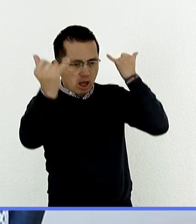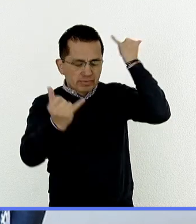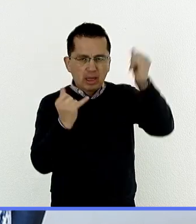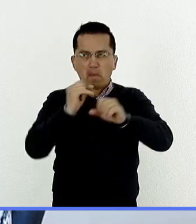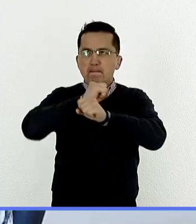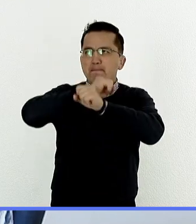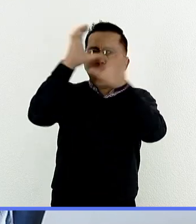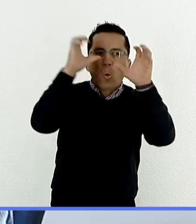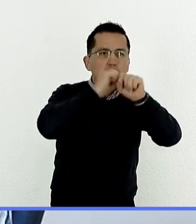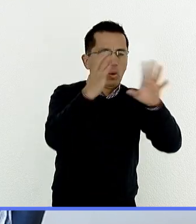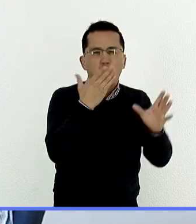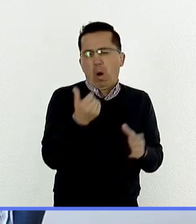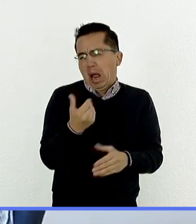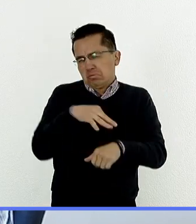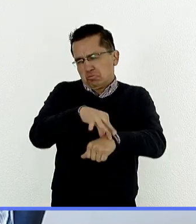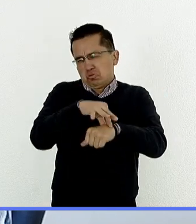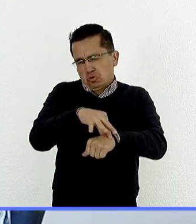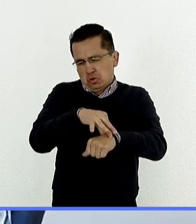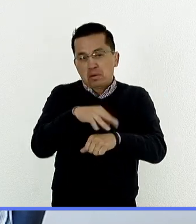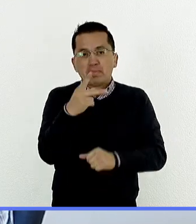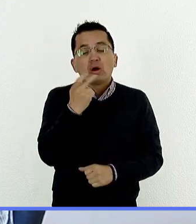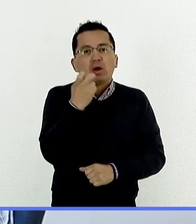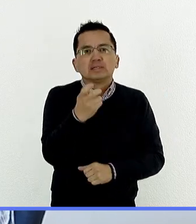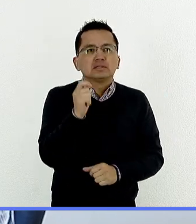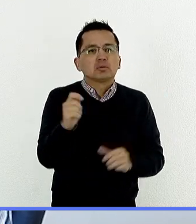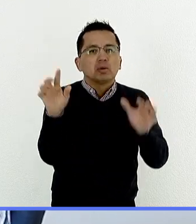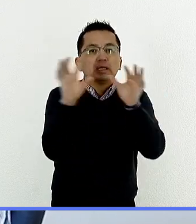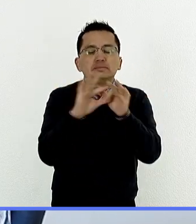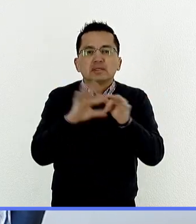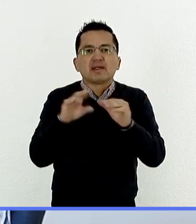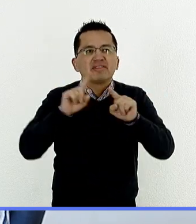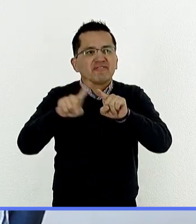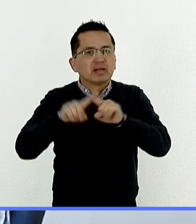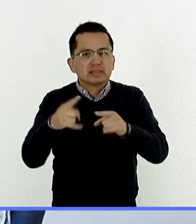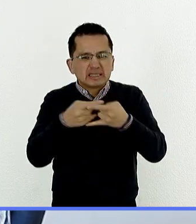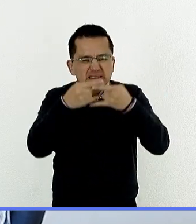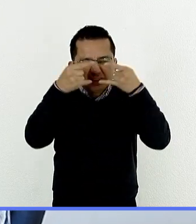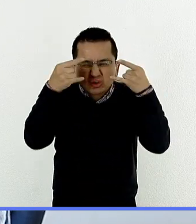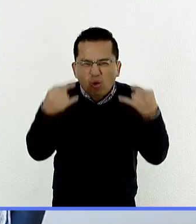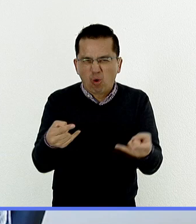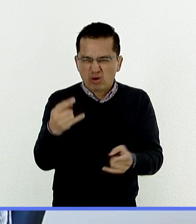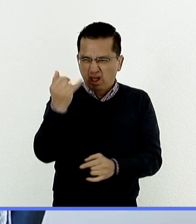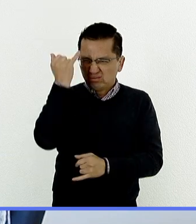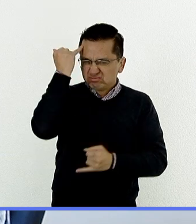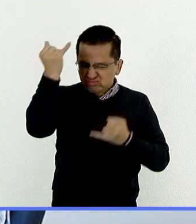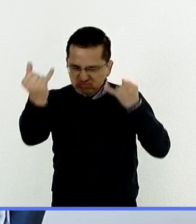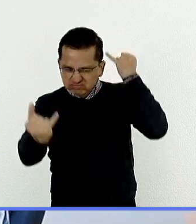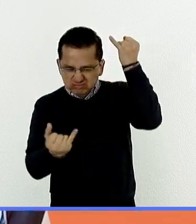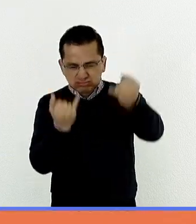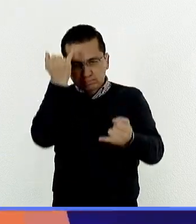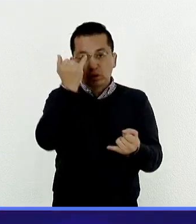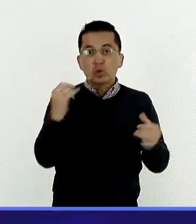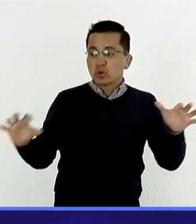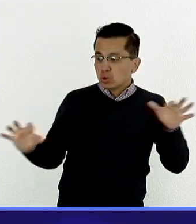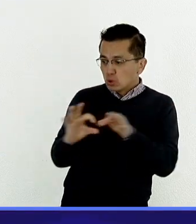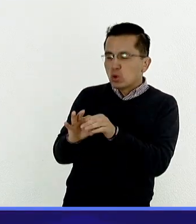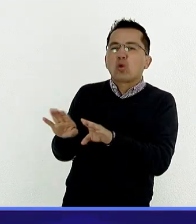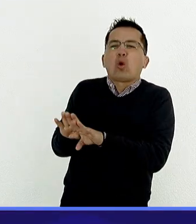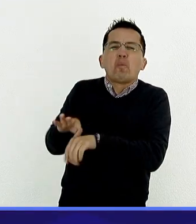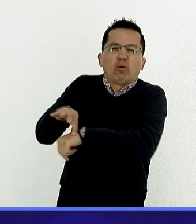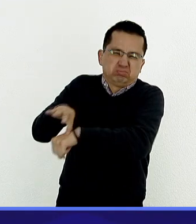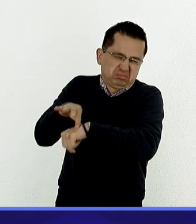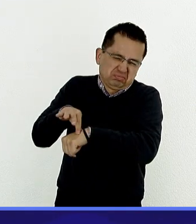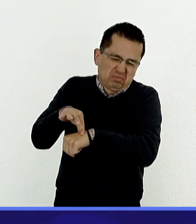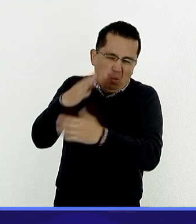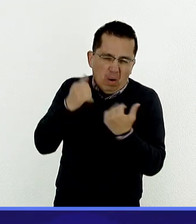que aunque describe escenarios y personajes imaginarios tiene un compromiso con la realidad en la que se desarrolla por eso les